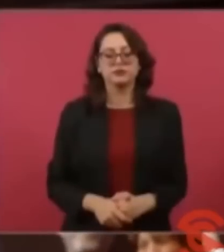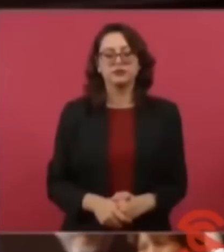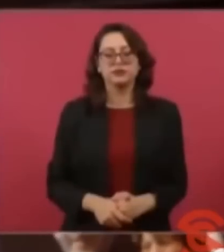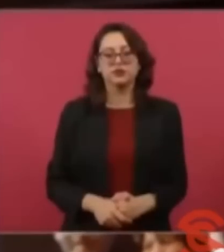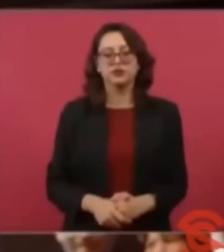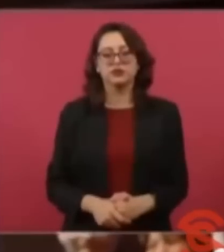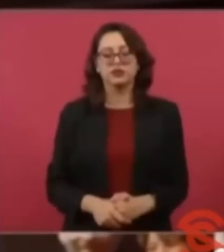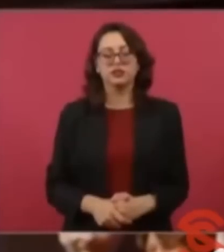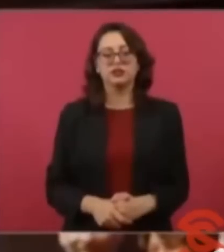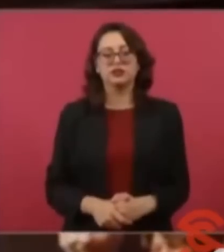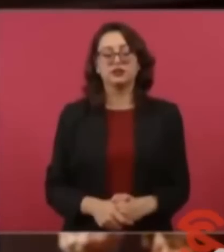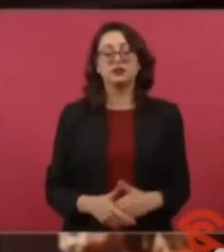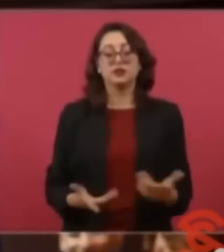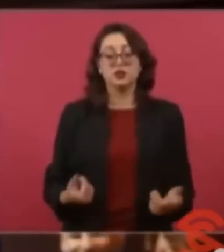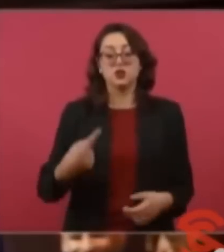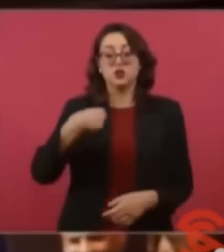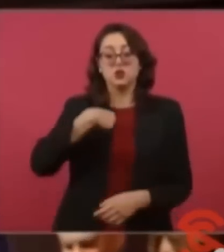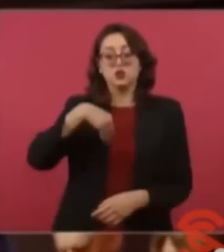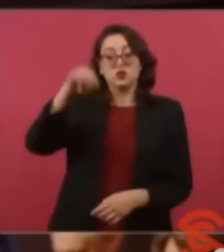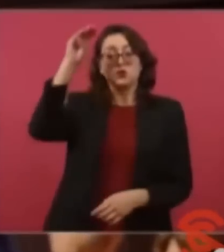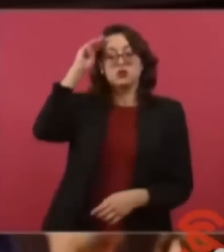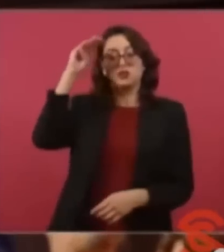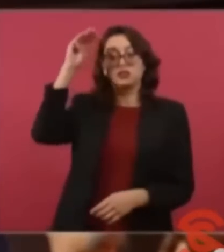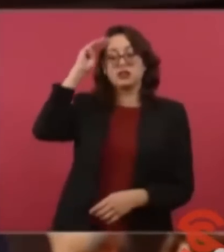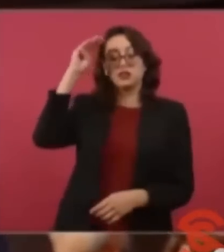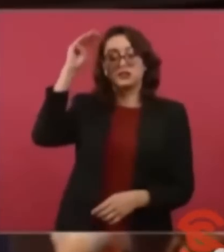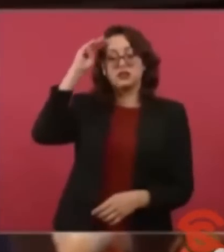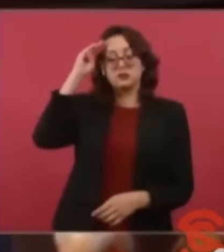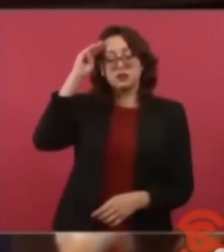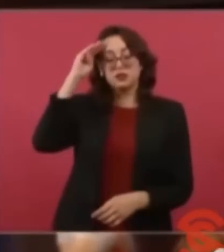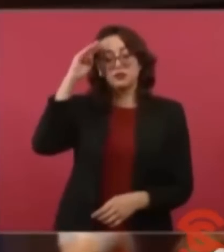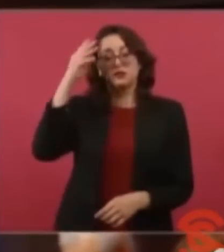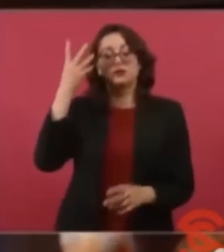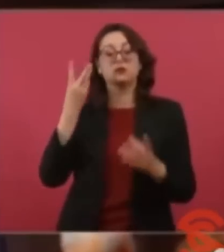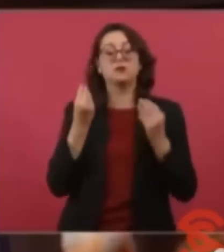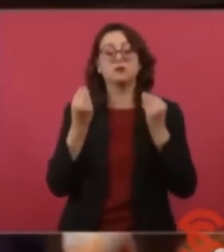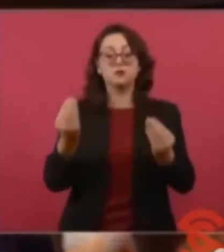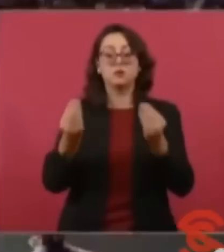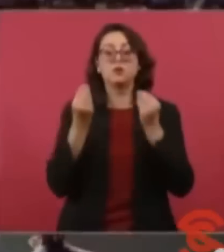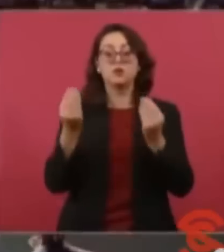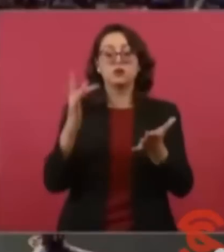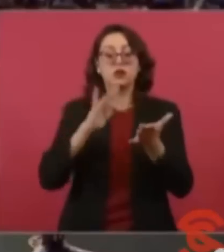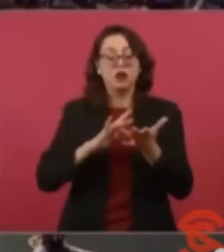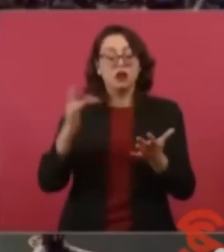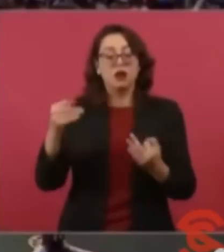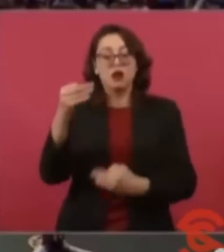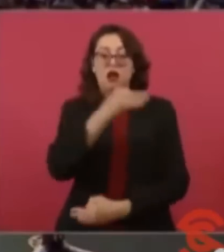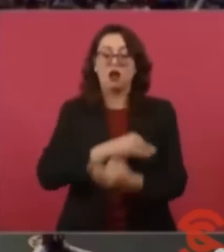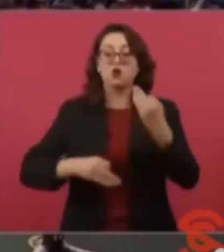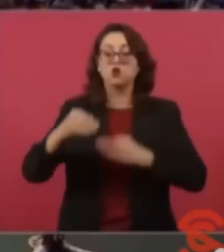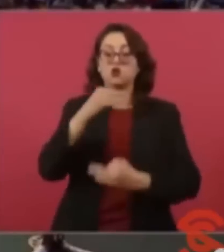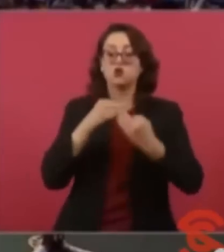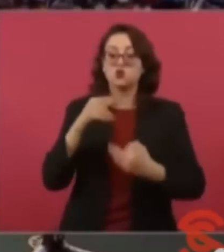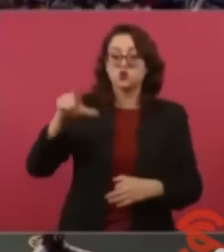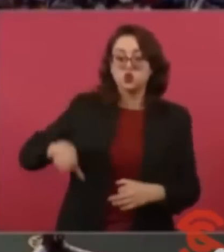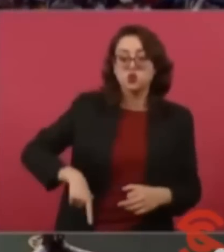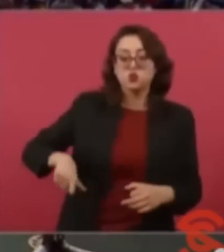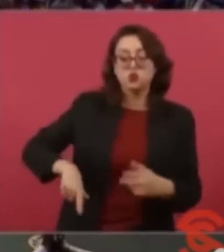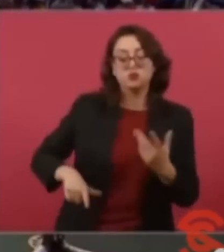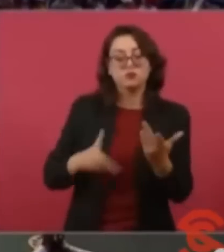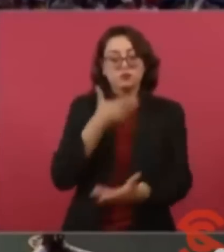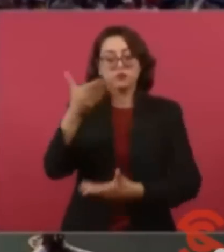Aquí considero oportuno agradecer a todos los servidores públicos que me han